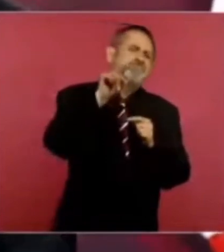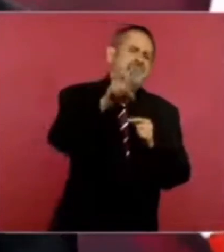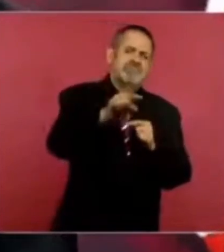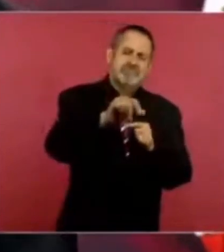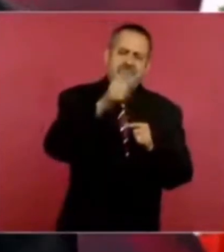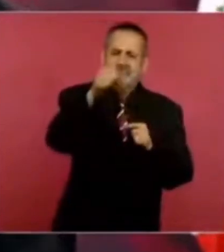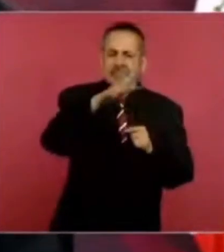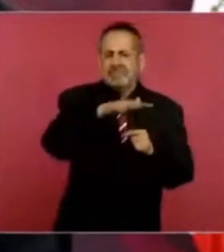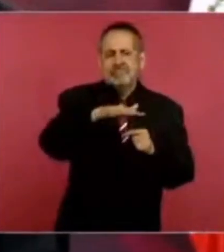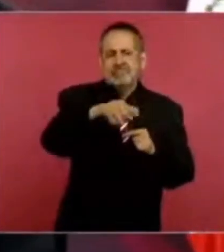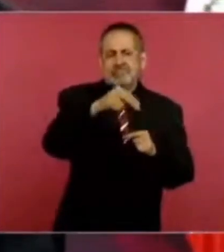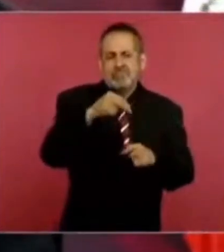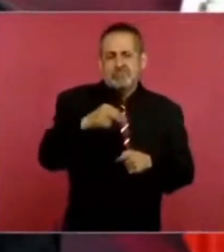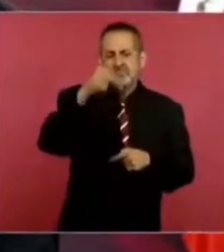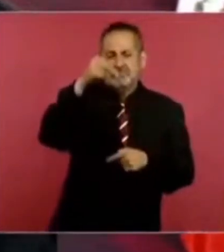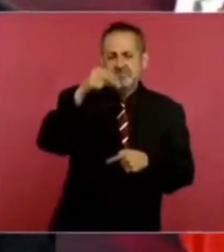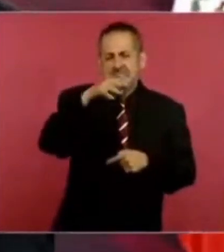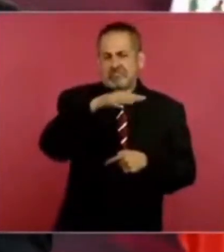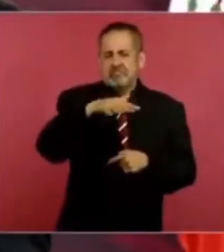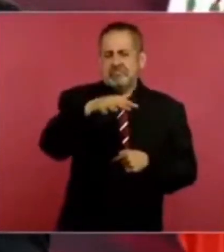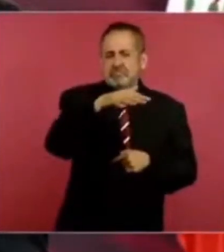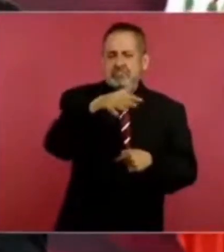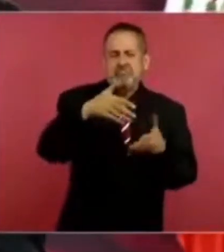navegaba ya en el Mar del Norte,